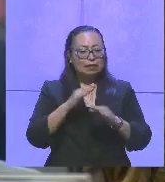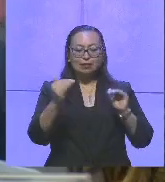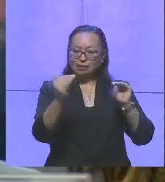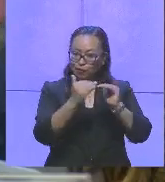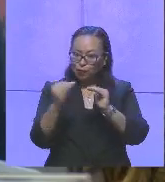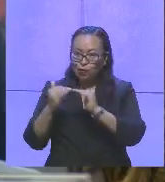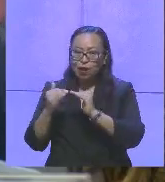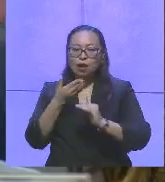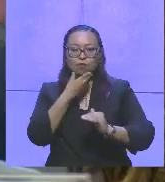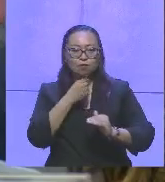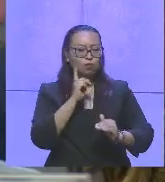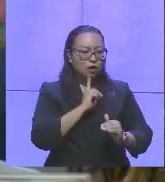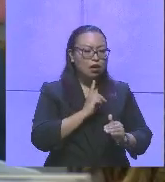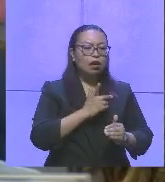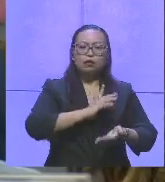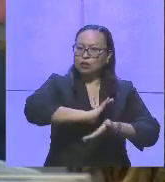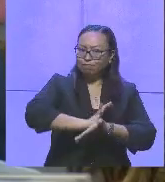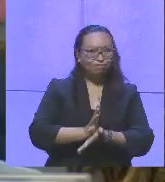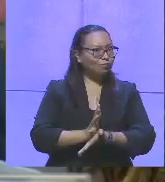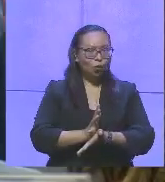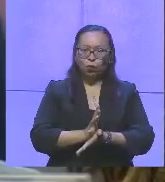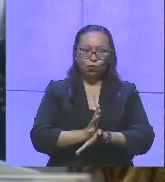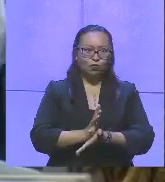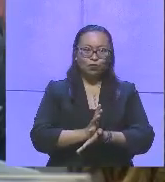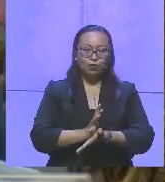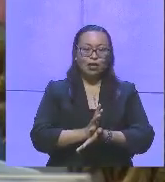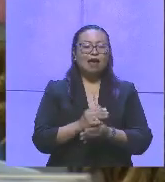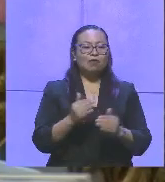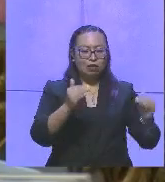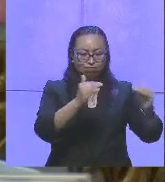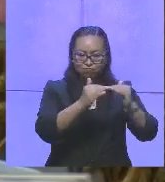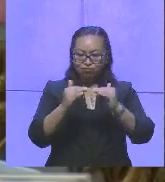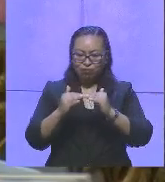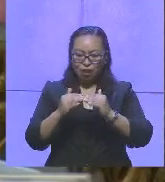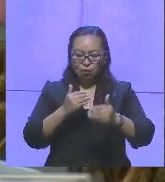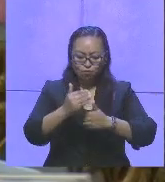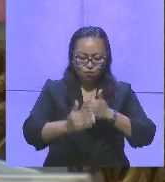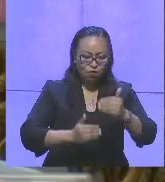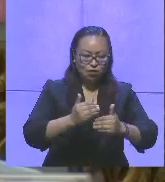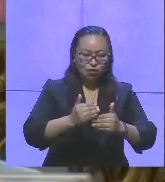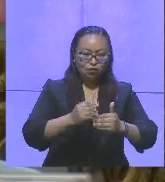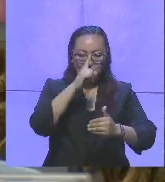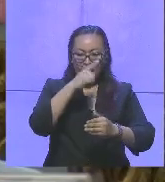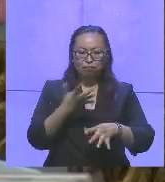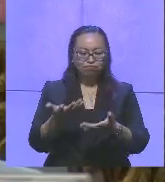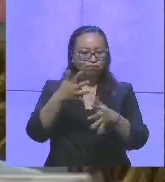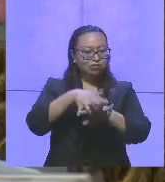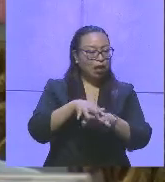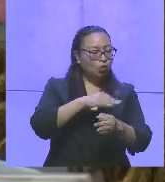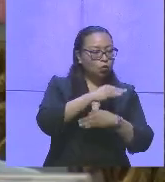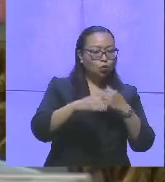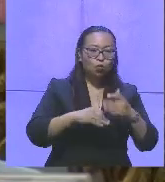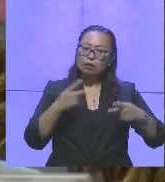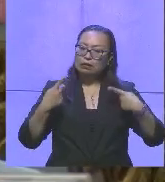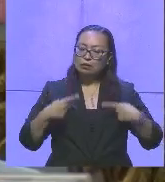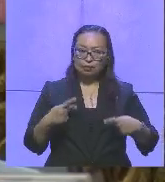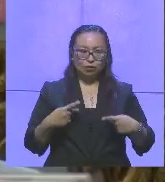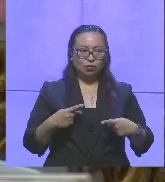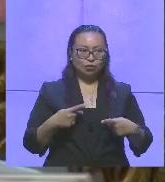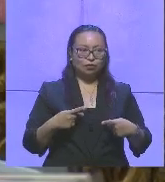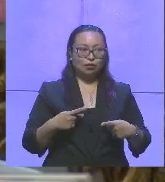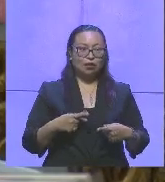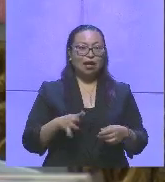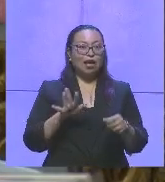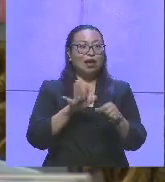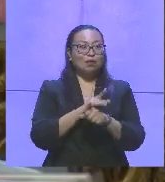igualdad, de la no discriminación, de los equilibrios procesales. Ese es otro aspecto muy importante, y sobre todo en la lógica